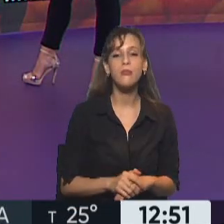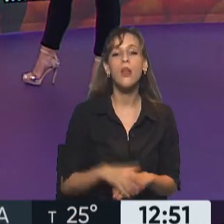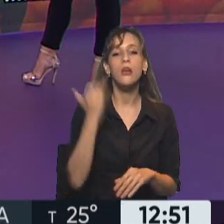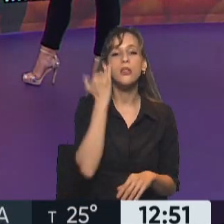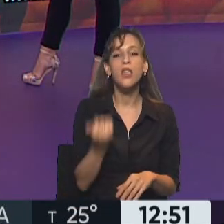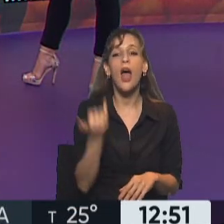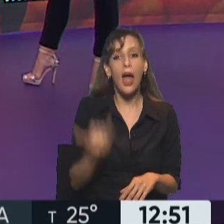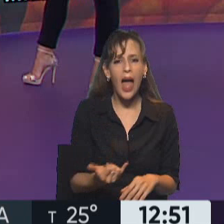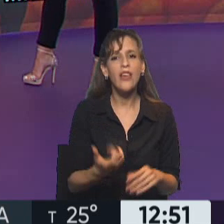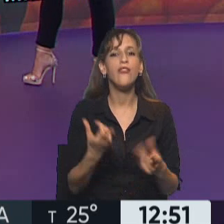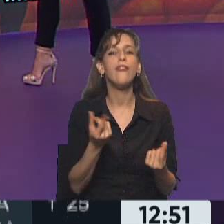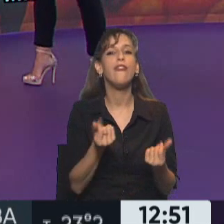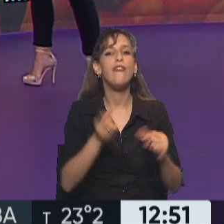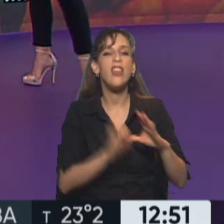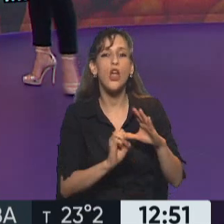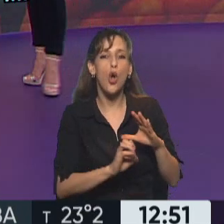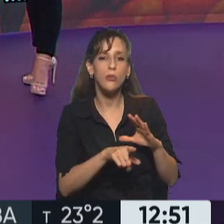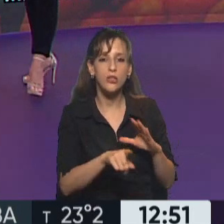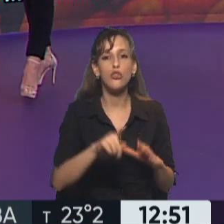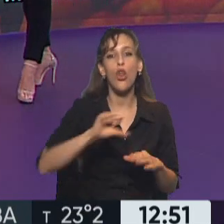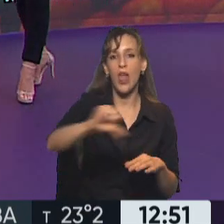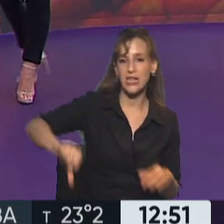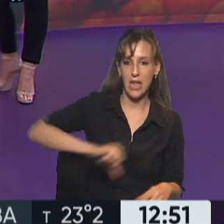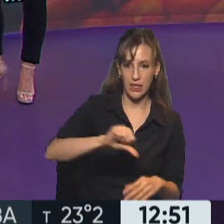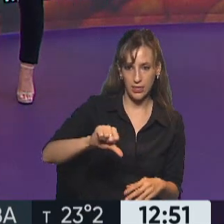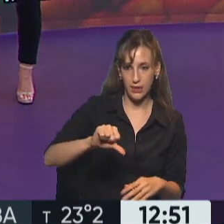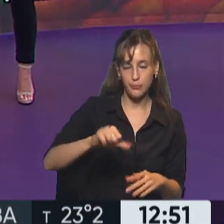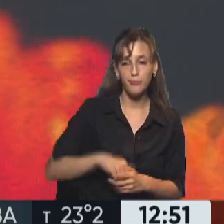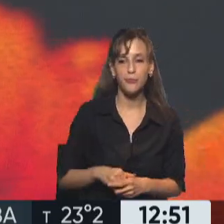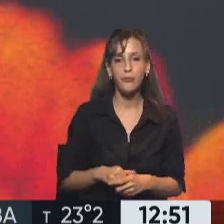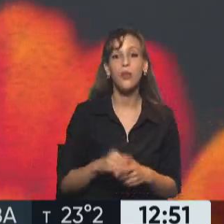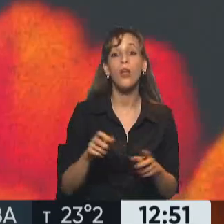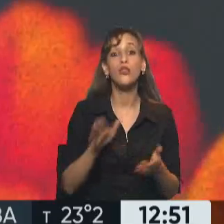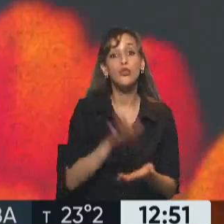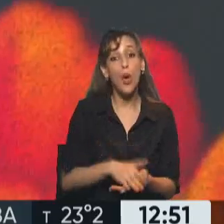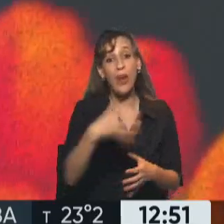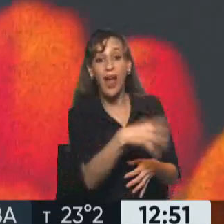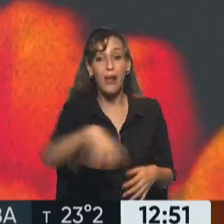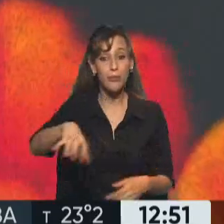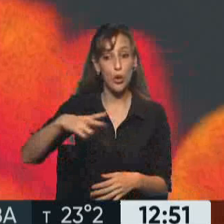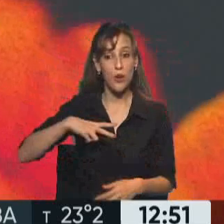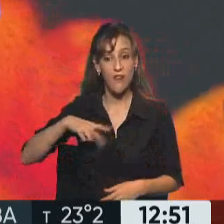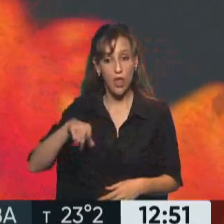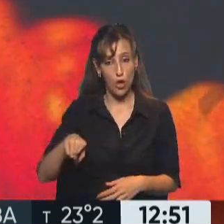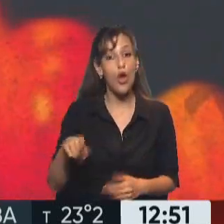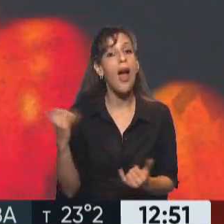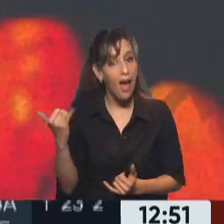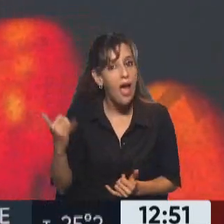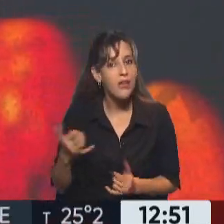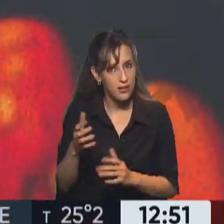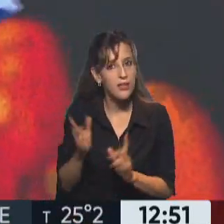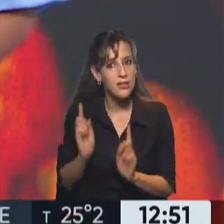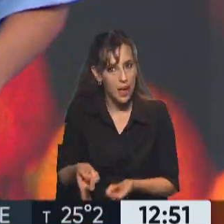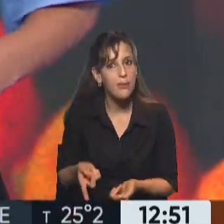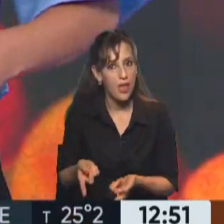fideicomiso de aceite, que no sé si lo han escuchado nombrar, pero es lo que viene ocurriendo en términos privados. El fideicomiso que les comenté antes es público. Este